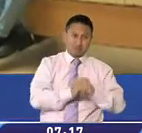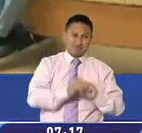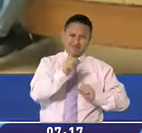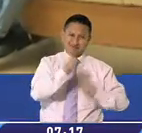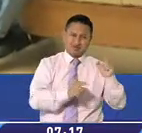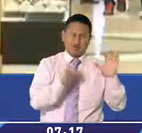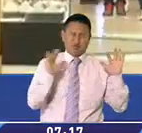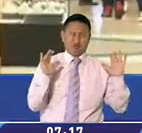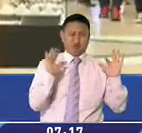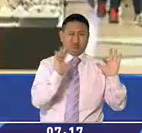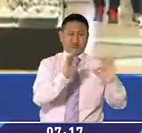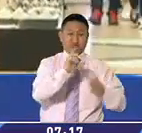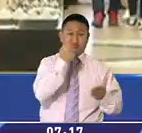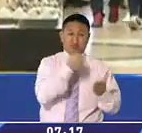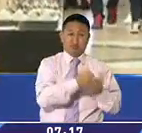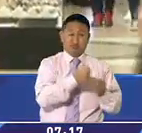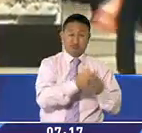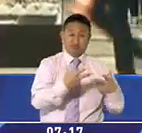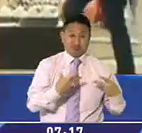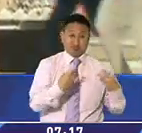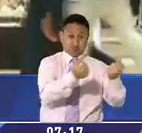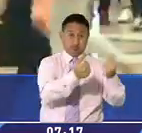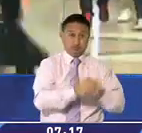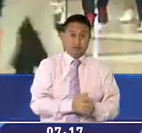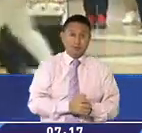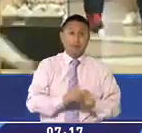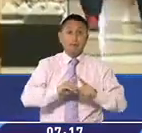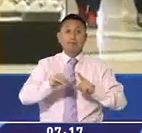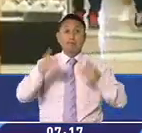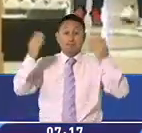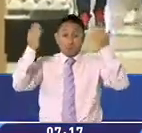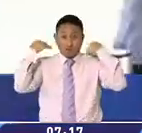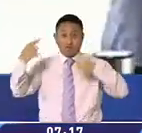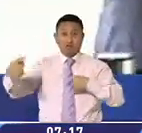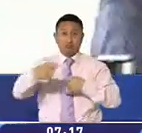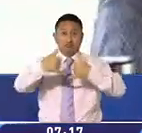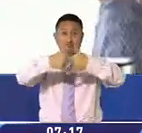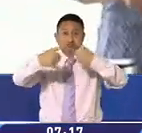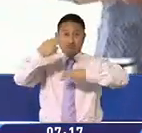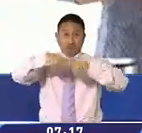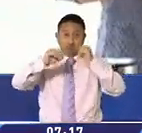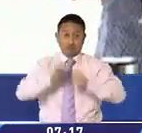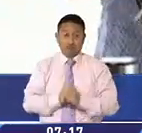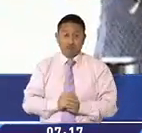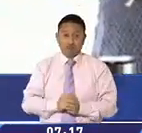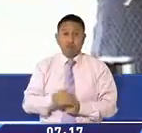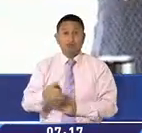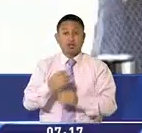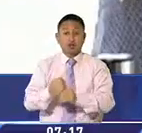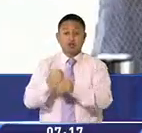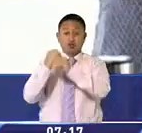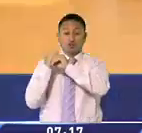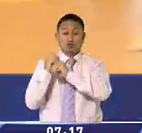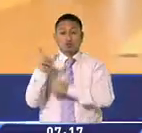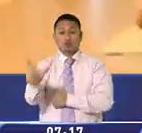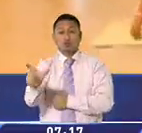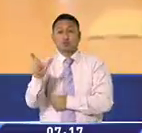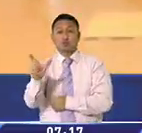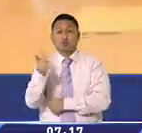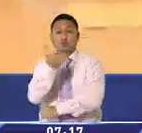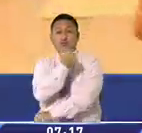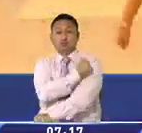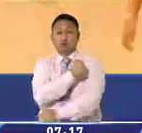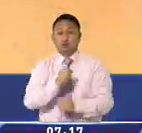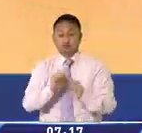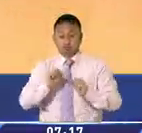centros comerciales más grandes de Guayaquil, todos deben presentar sus carnets. Incluso los niños de 5